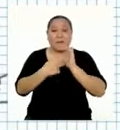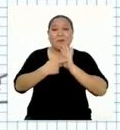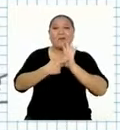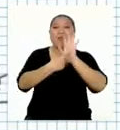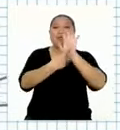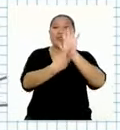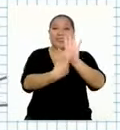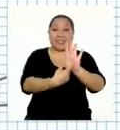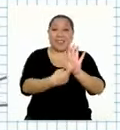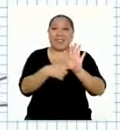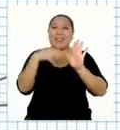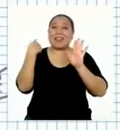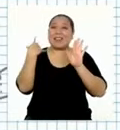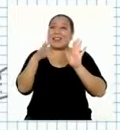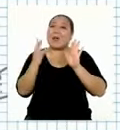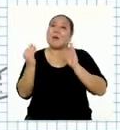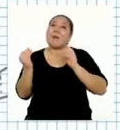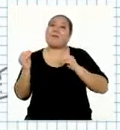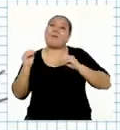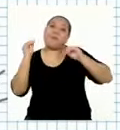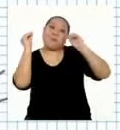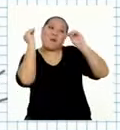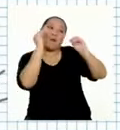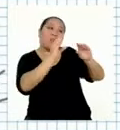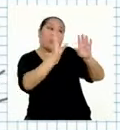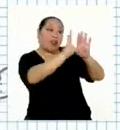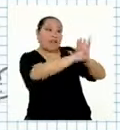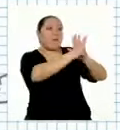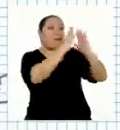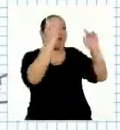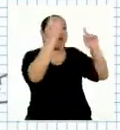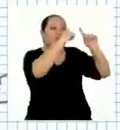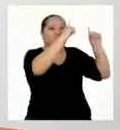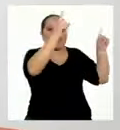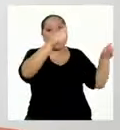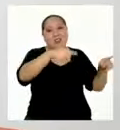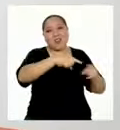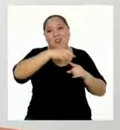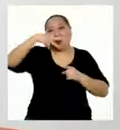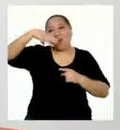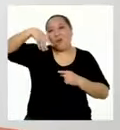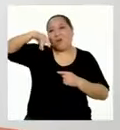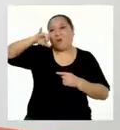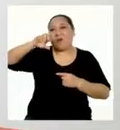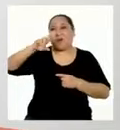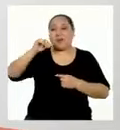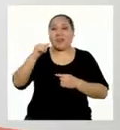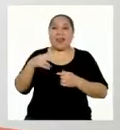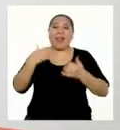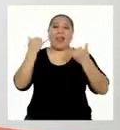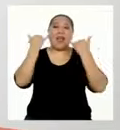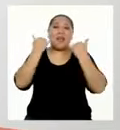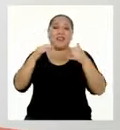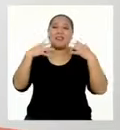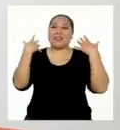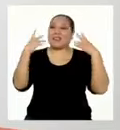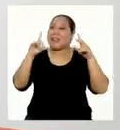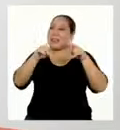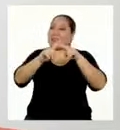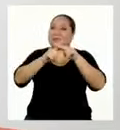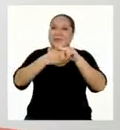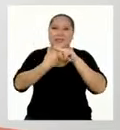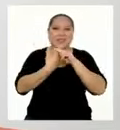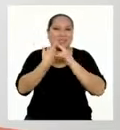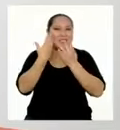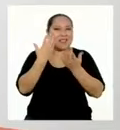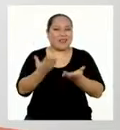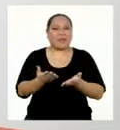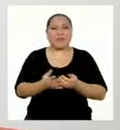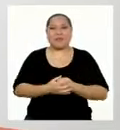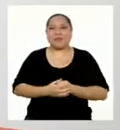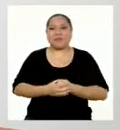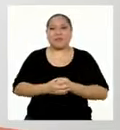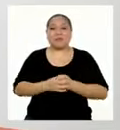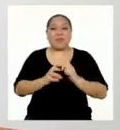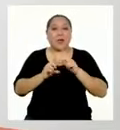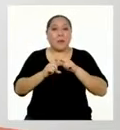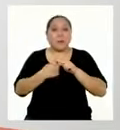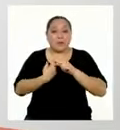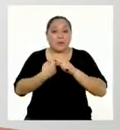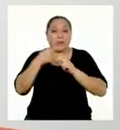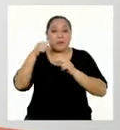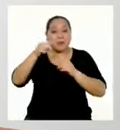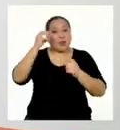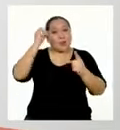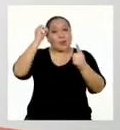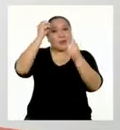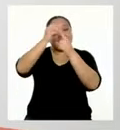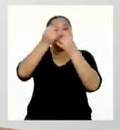presentarlo y así podremos colocarlo en tu periódico mural. Ahora sí, manos a la obra. Comencemos